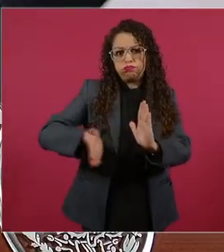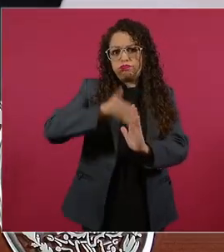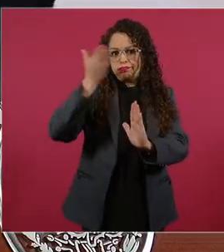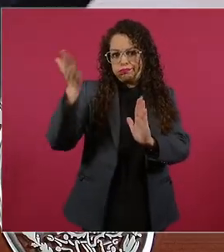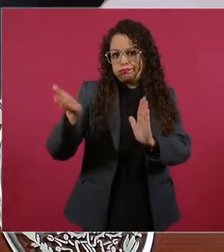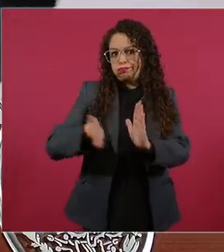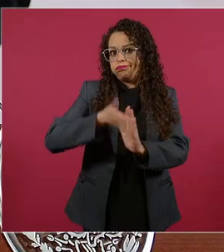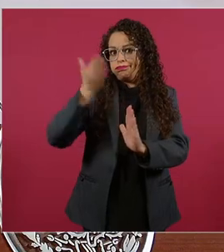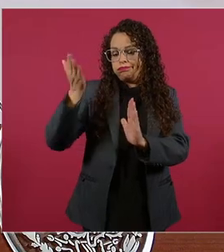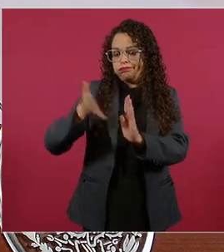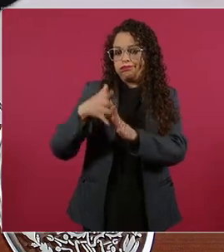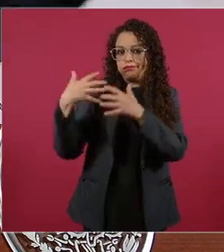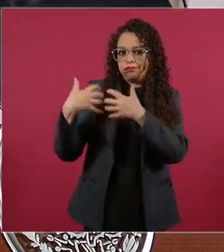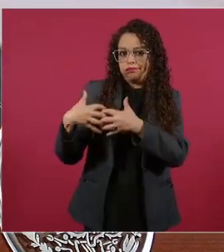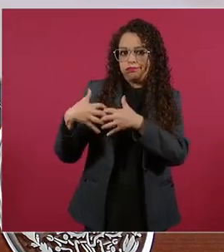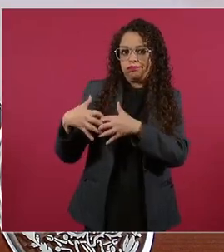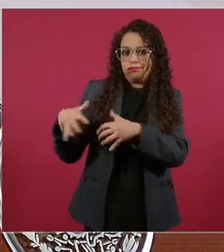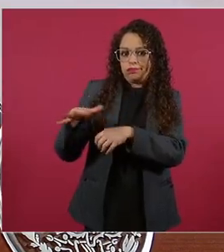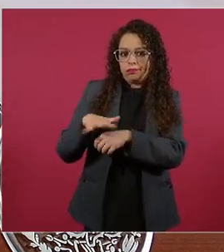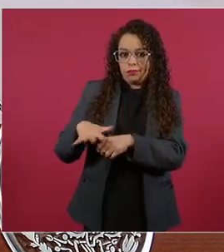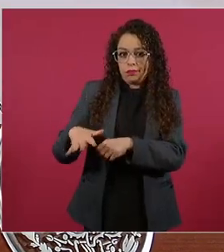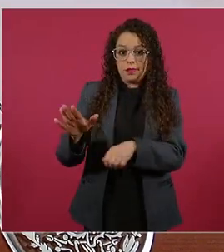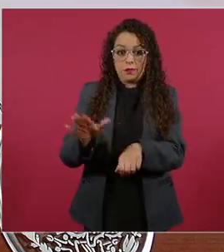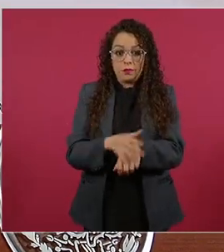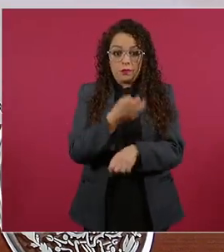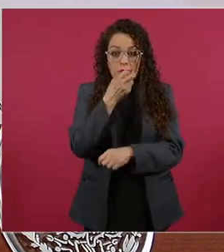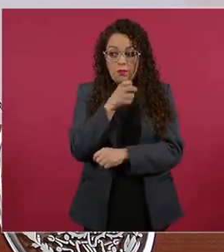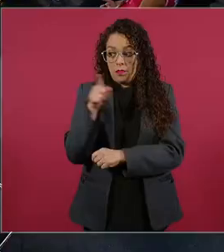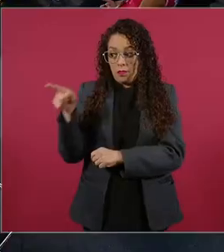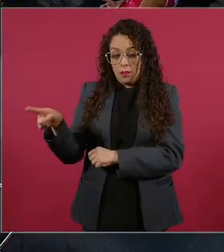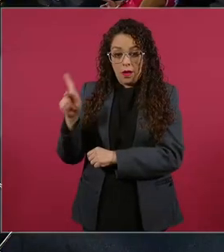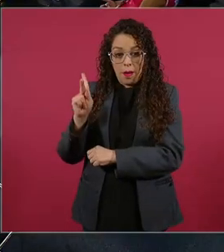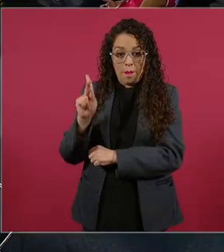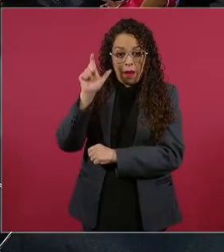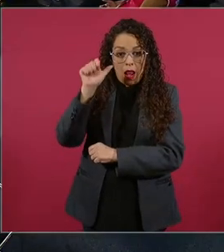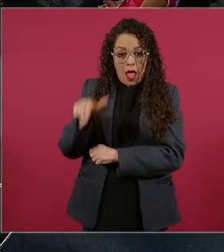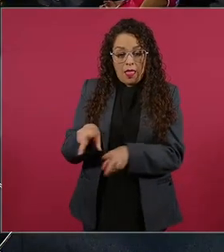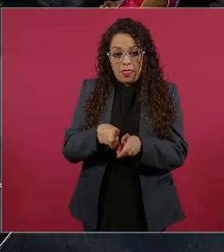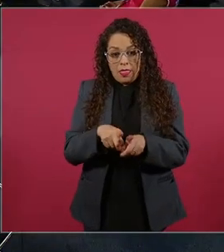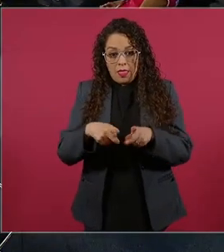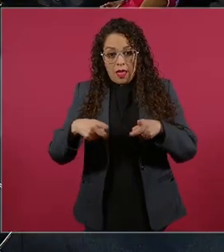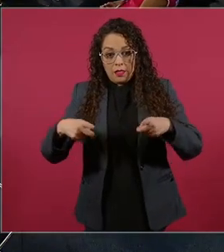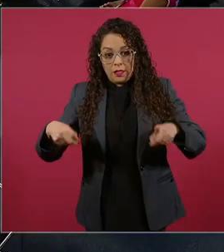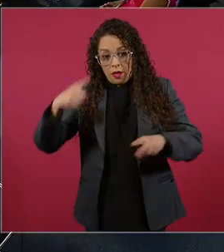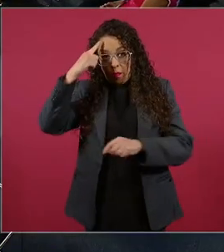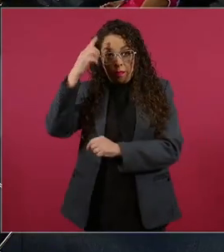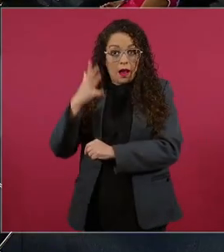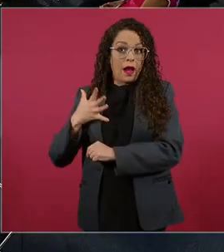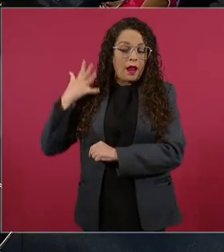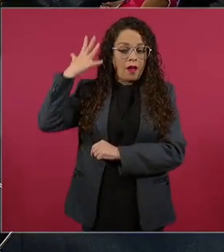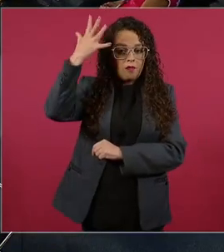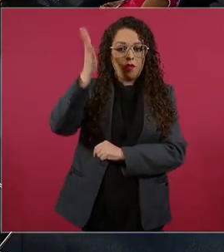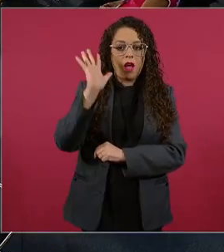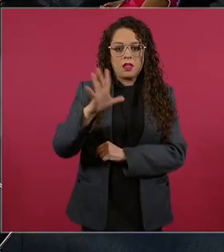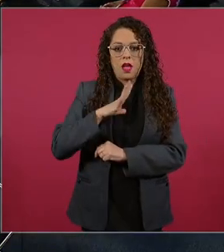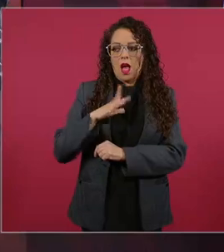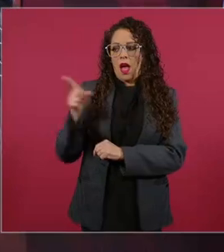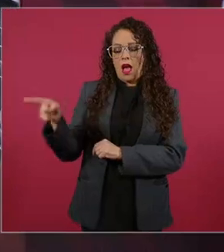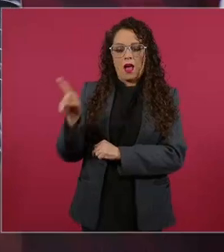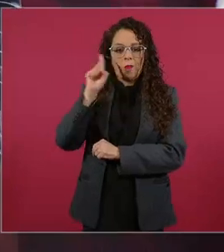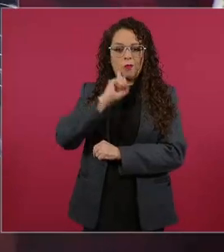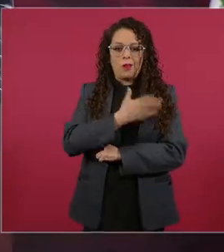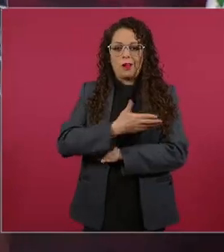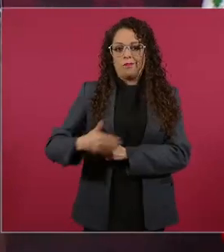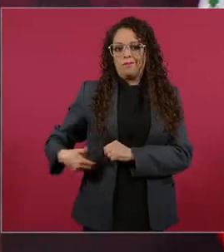la presidenta tiene su plan de desarrollo hacia futuro, hizo el compromiso